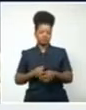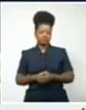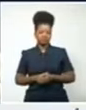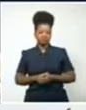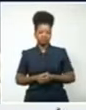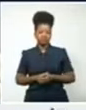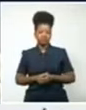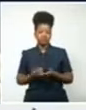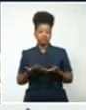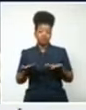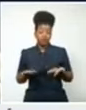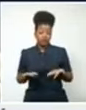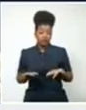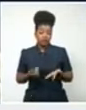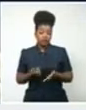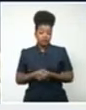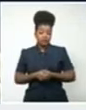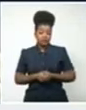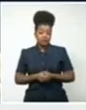Entonces, eso